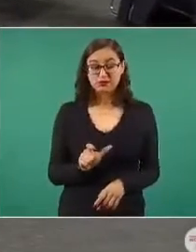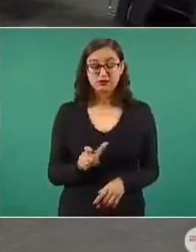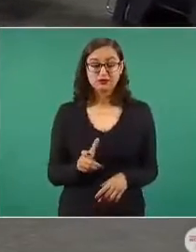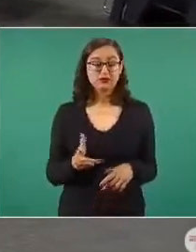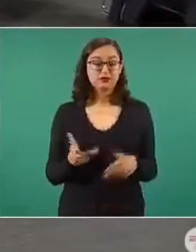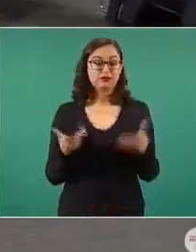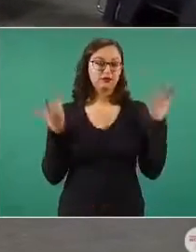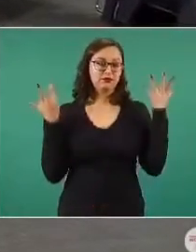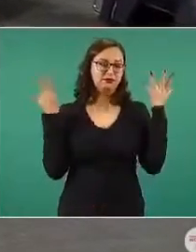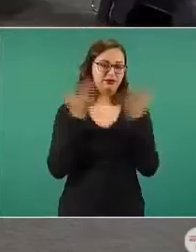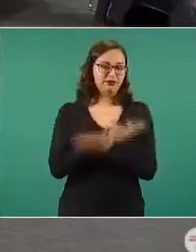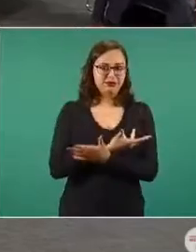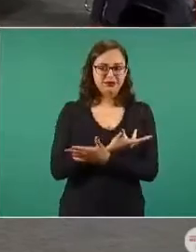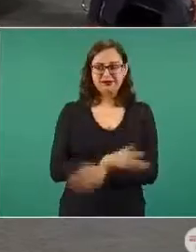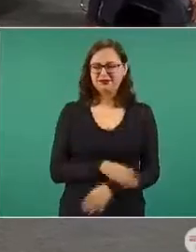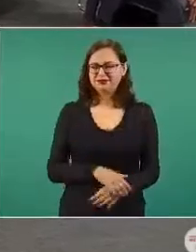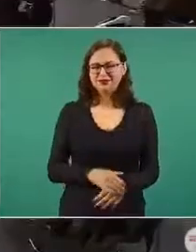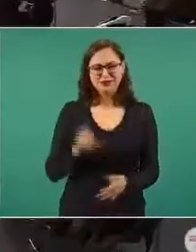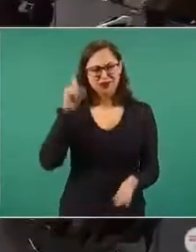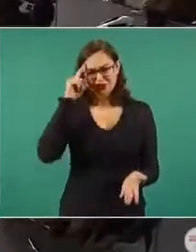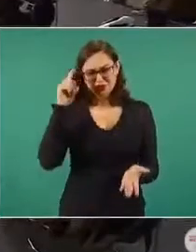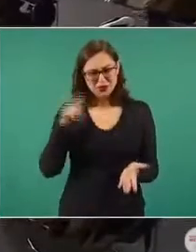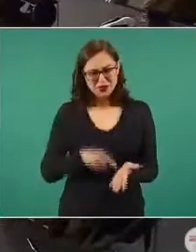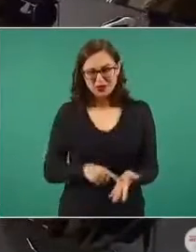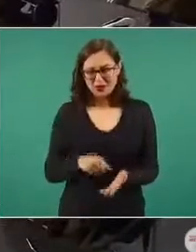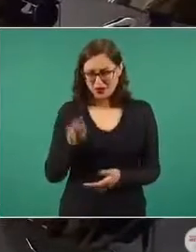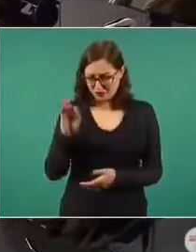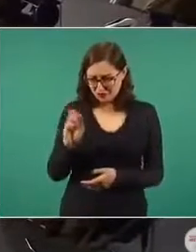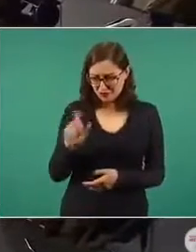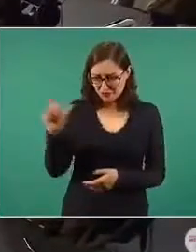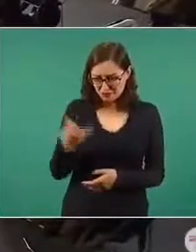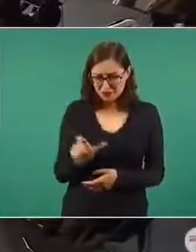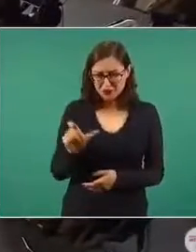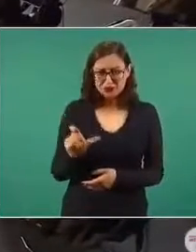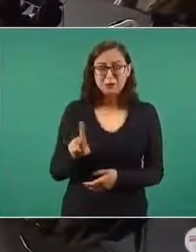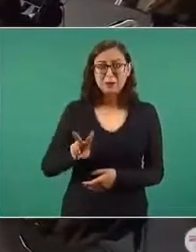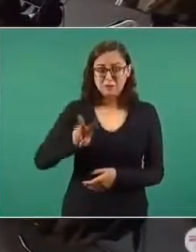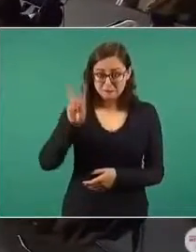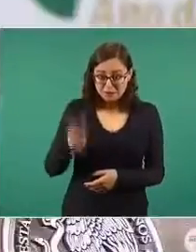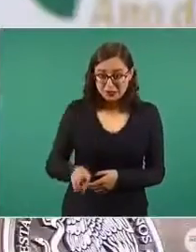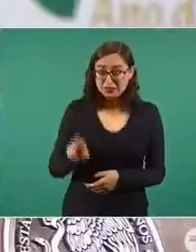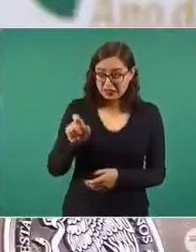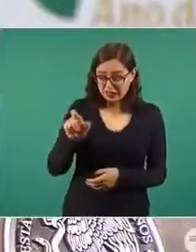debe ser falso. No creo que él haya hecho eso.